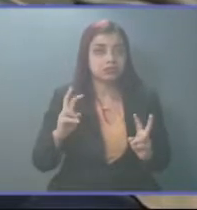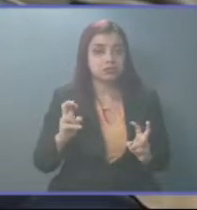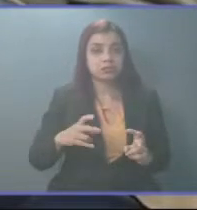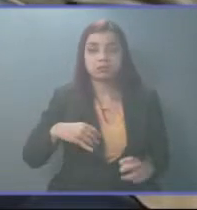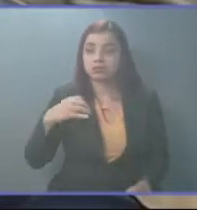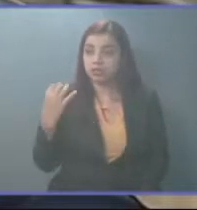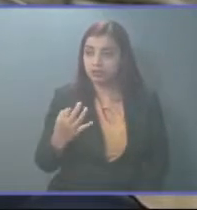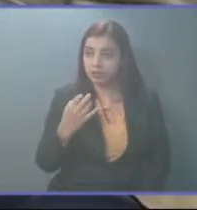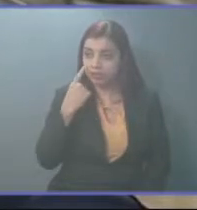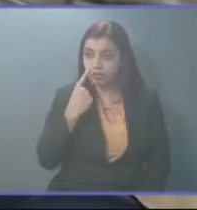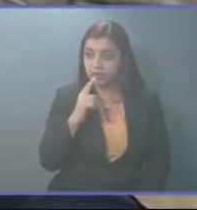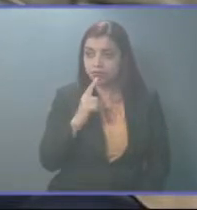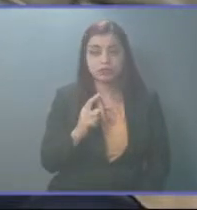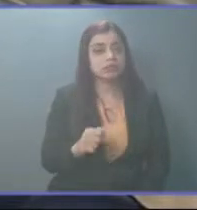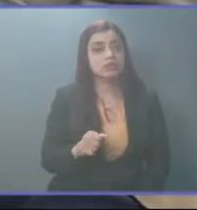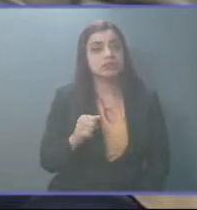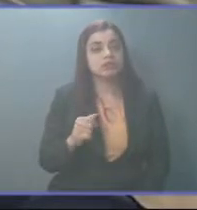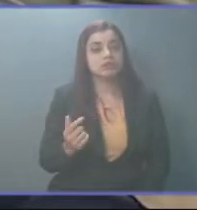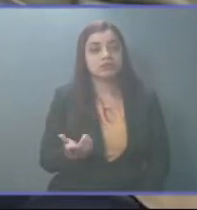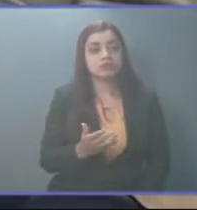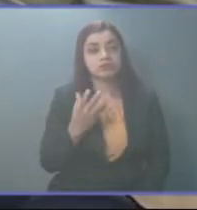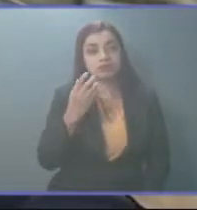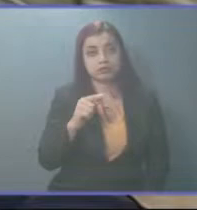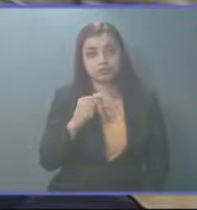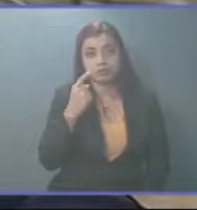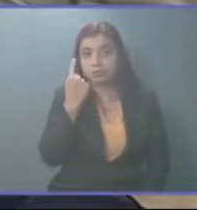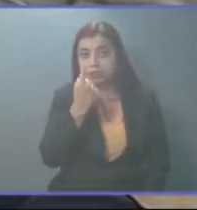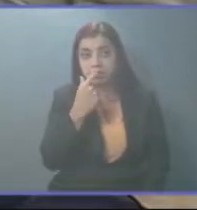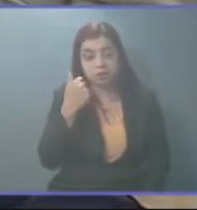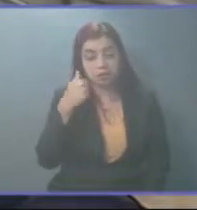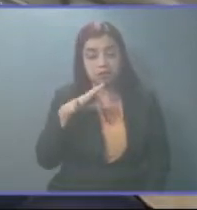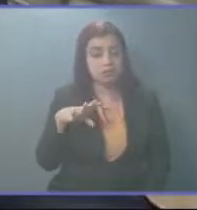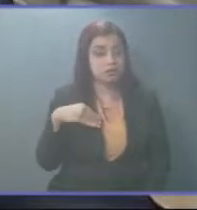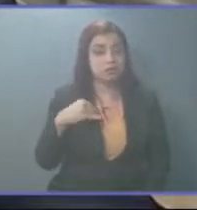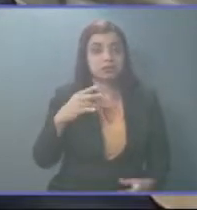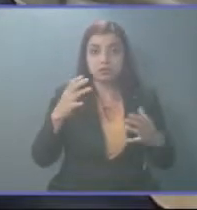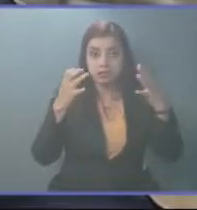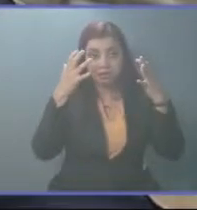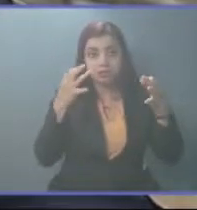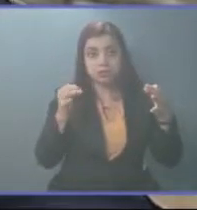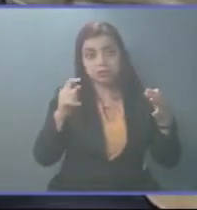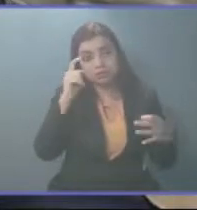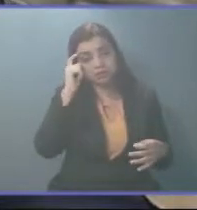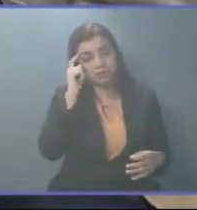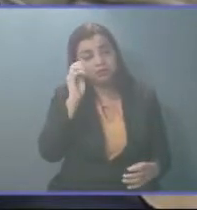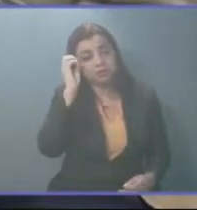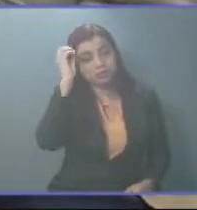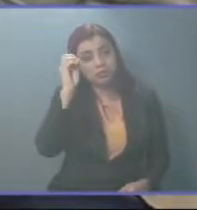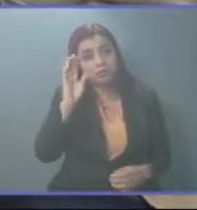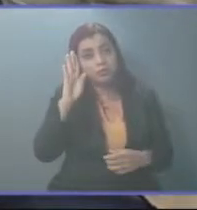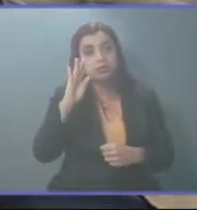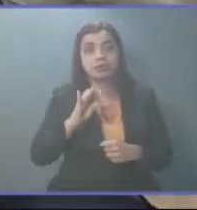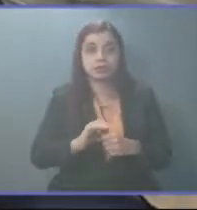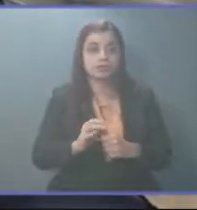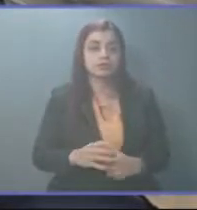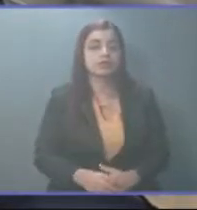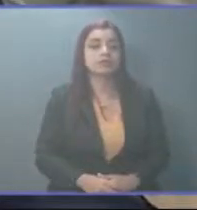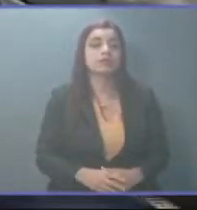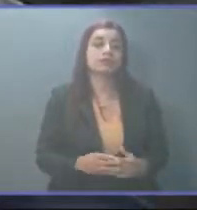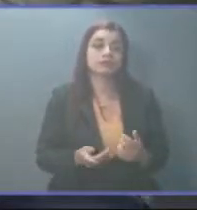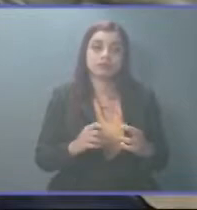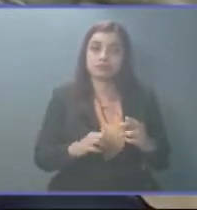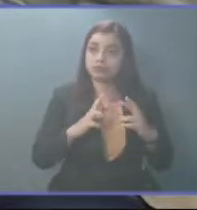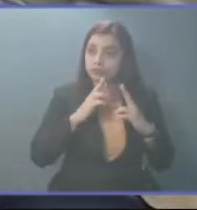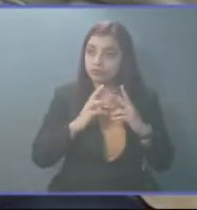ser notificada al denunciante y denunciado. El miembro que se oponga a la decisión razonará su voto. En la